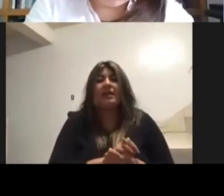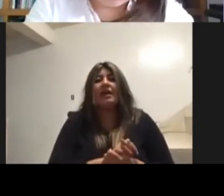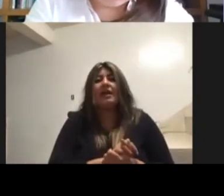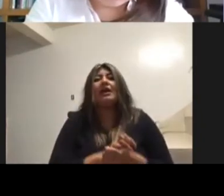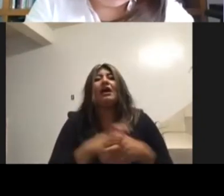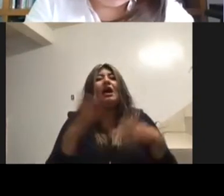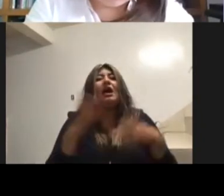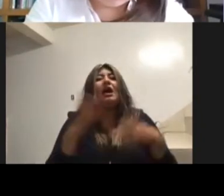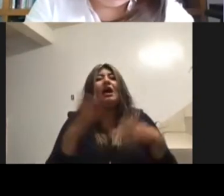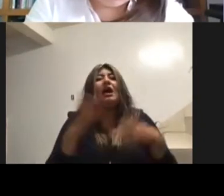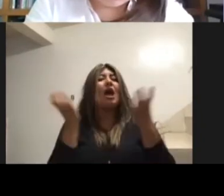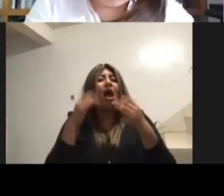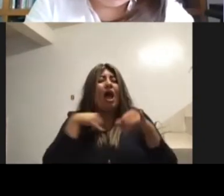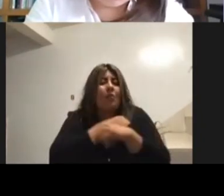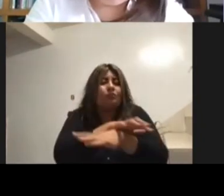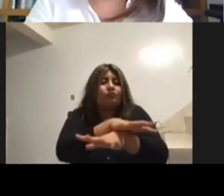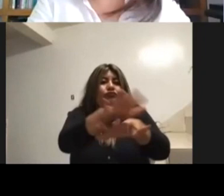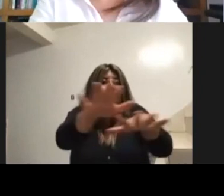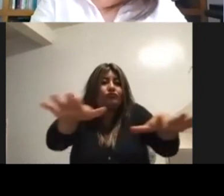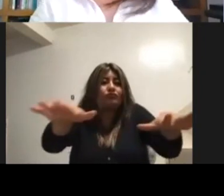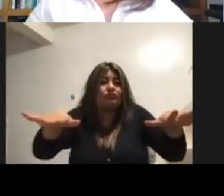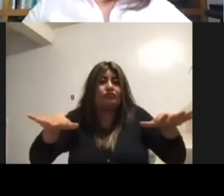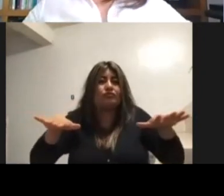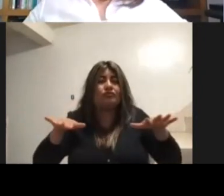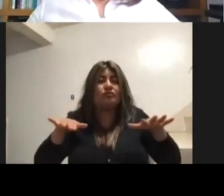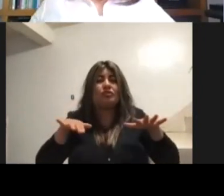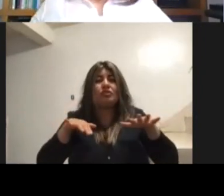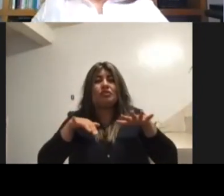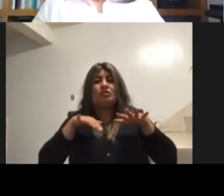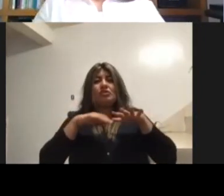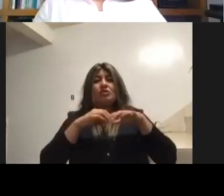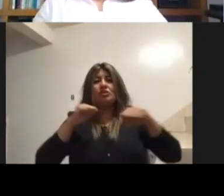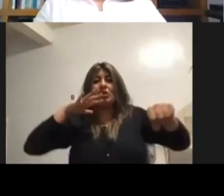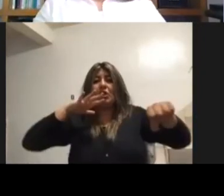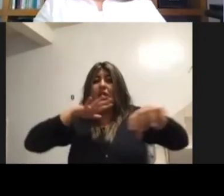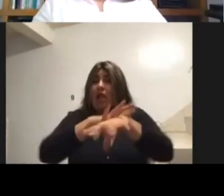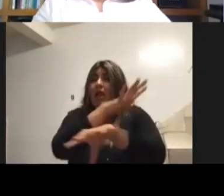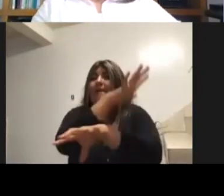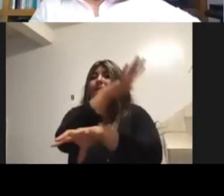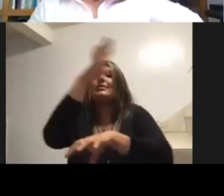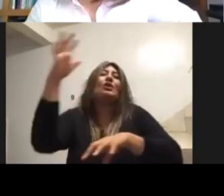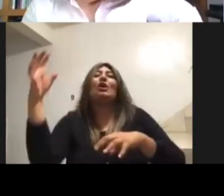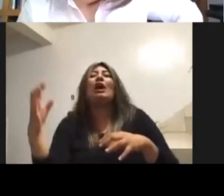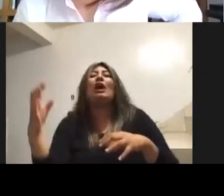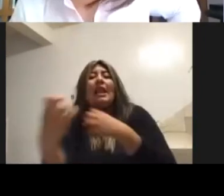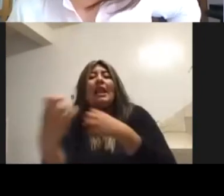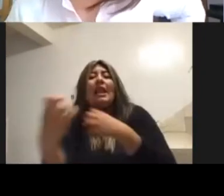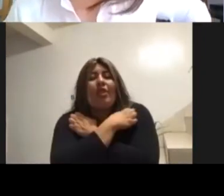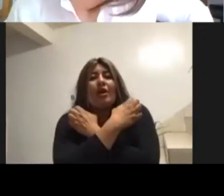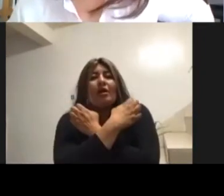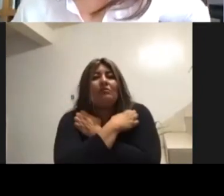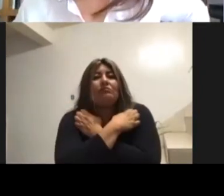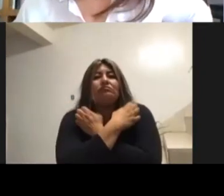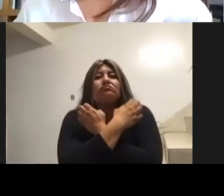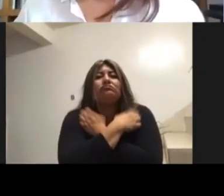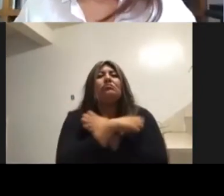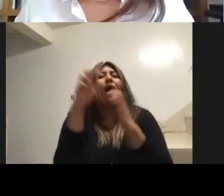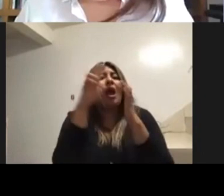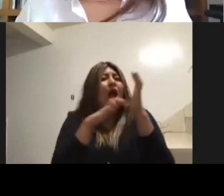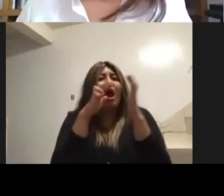hicimos una investigación sobre innovación en educación. Y participaron muchas